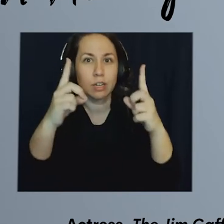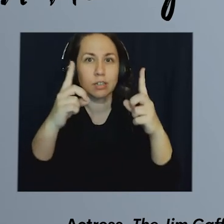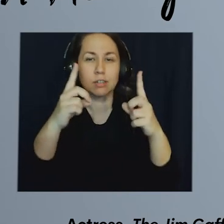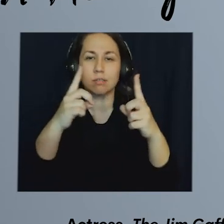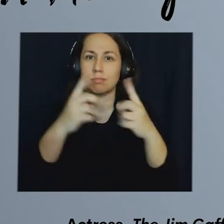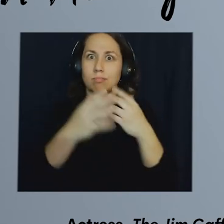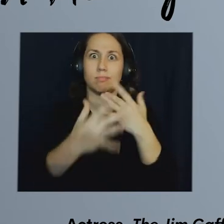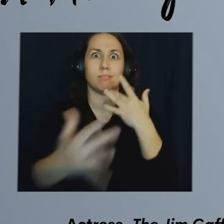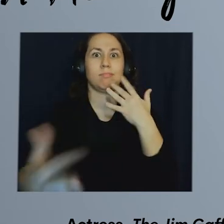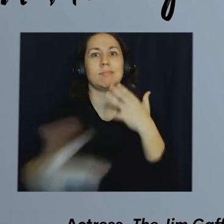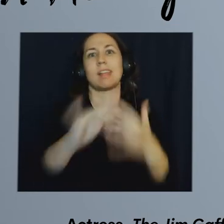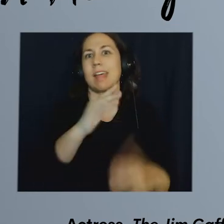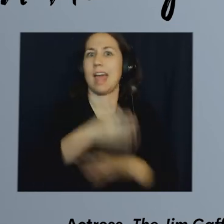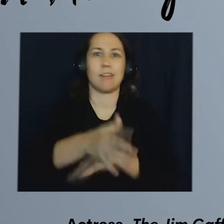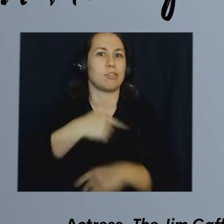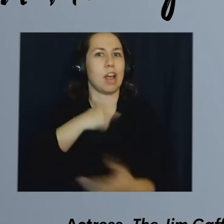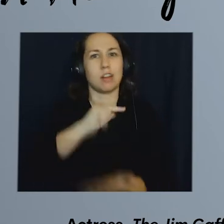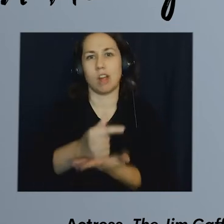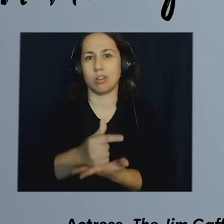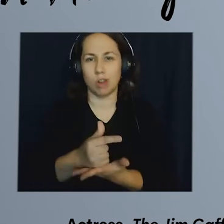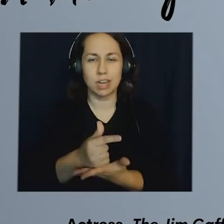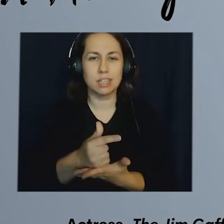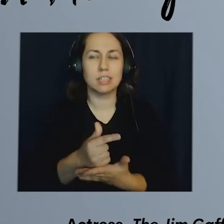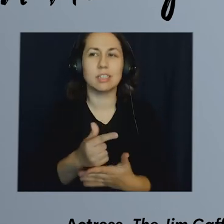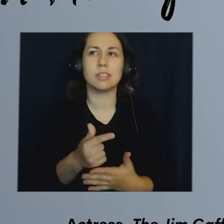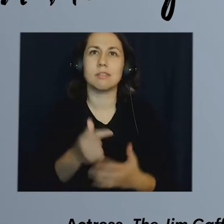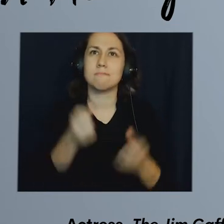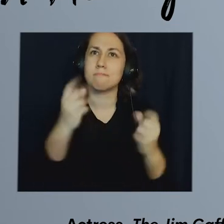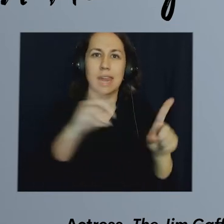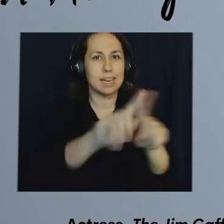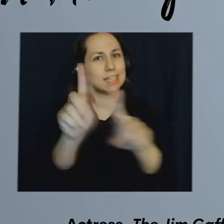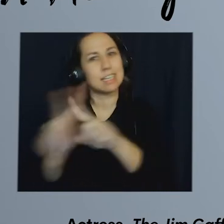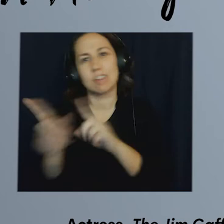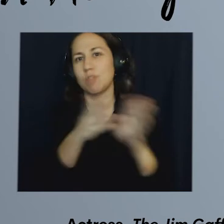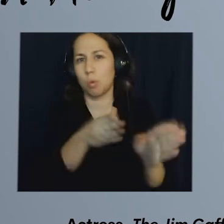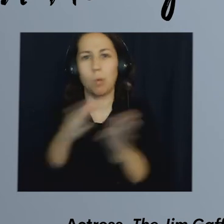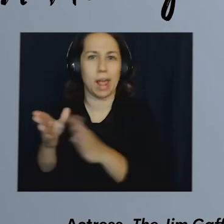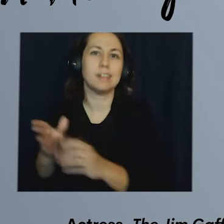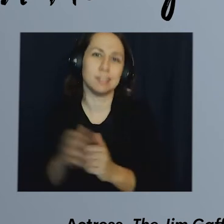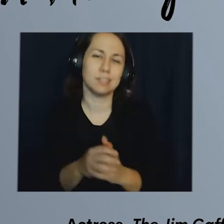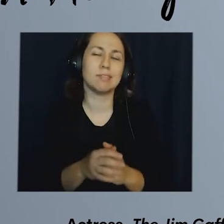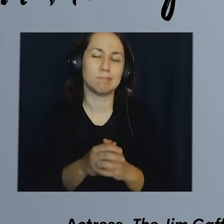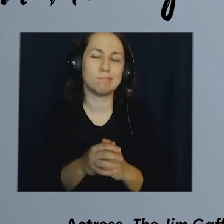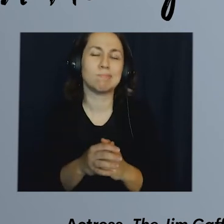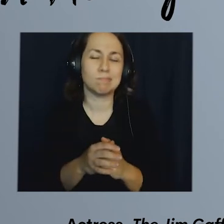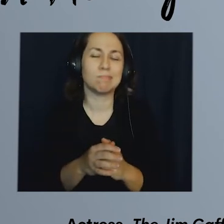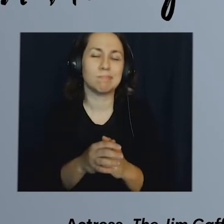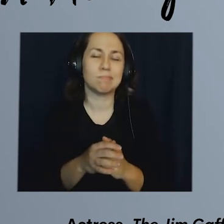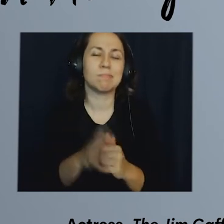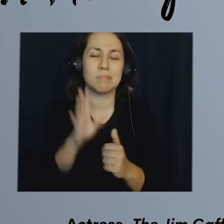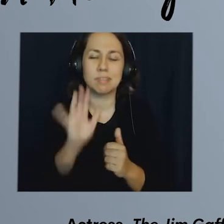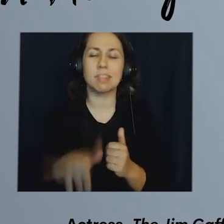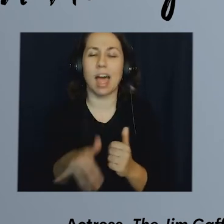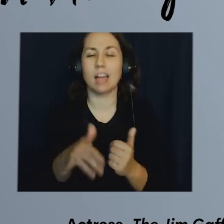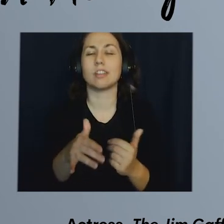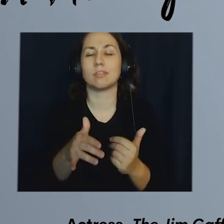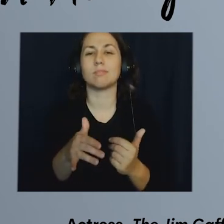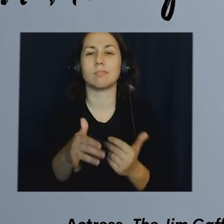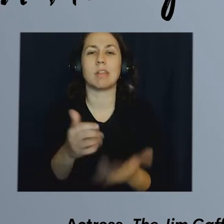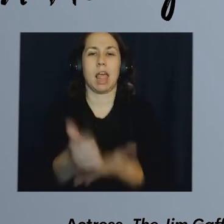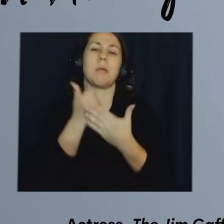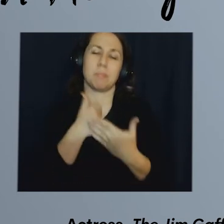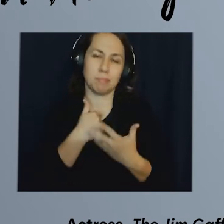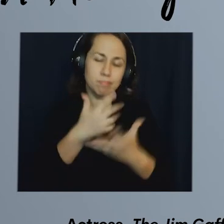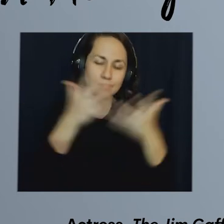trabajando constantemente como actriz por ahora. Y quiero que sepan que hay esperanza y creo en ti. Y por